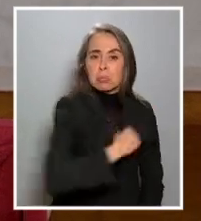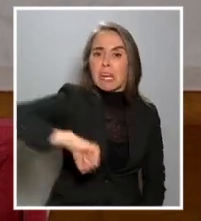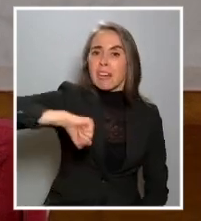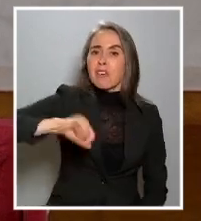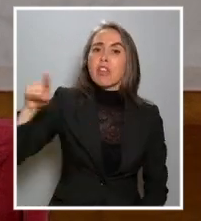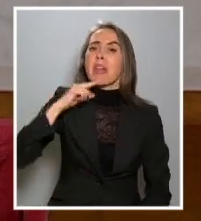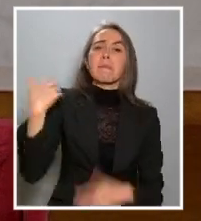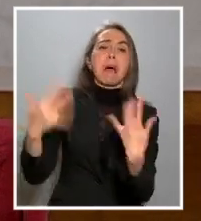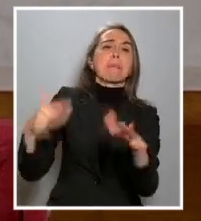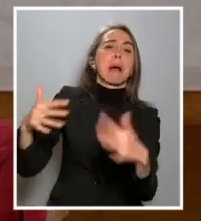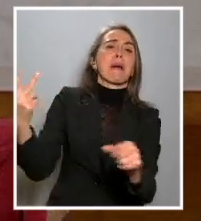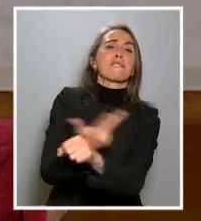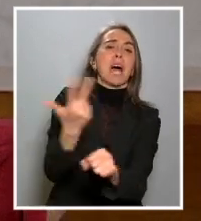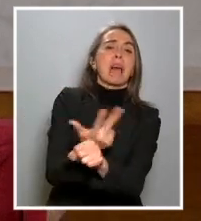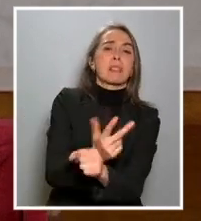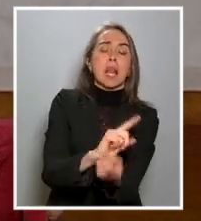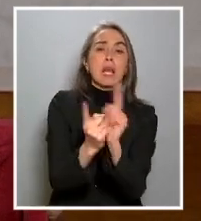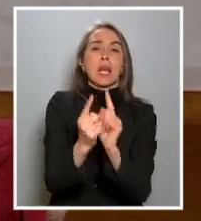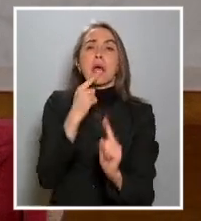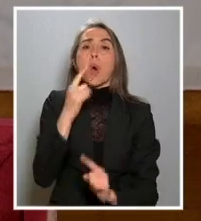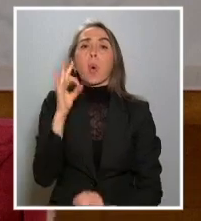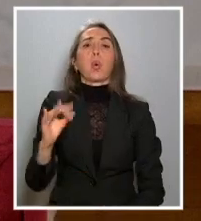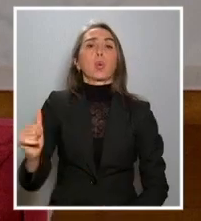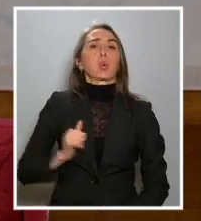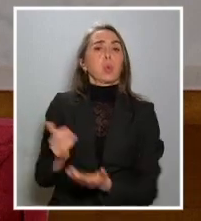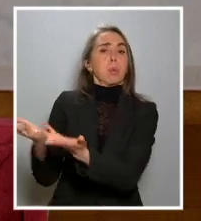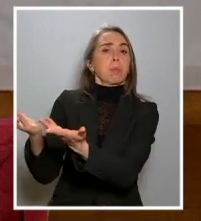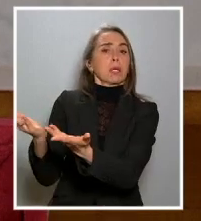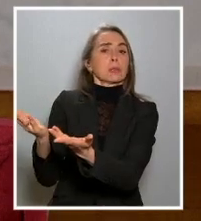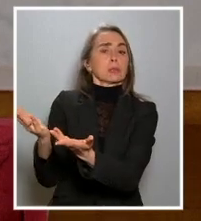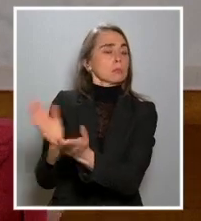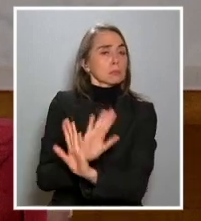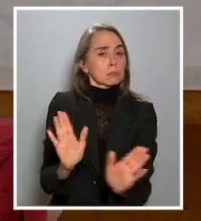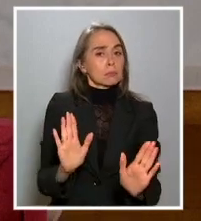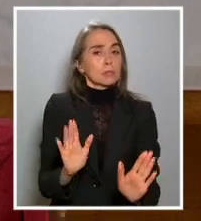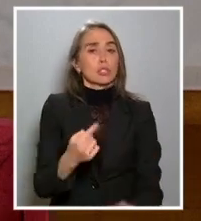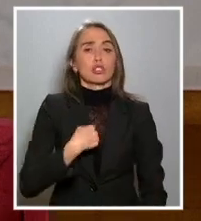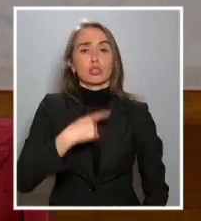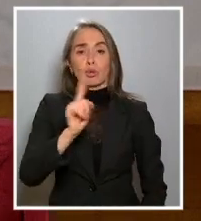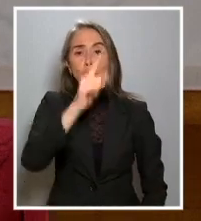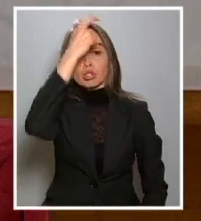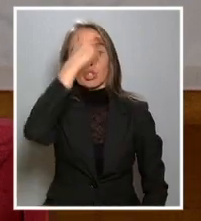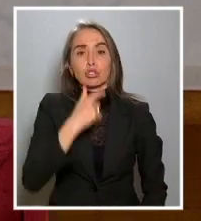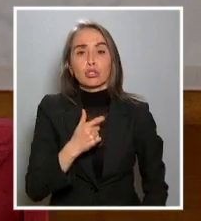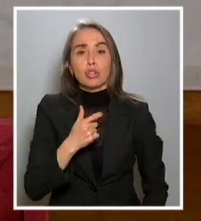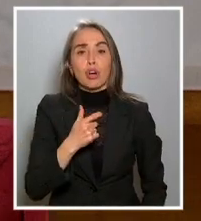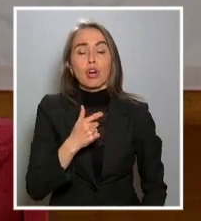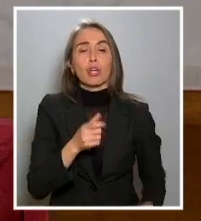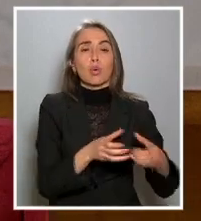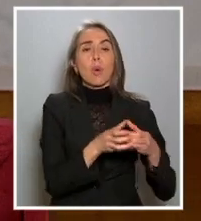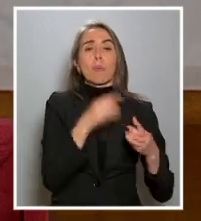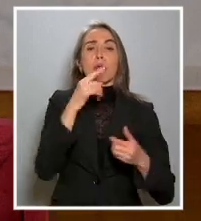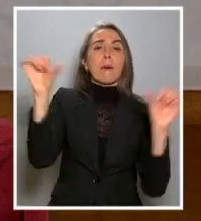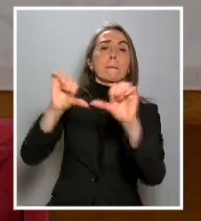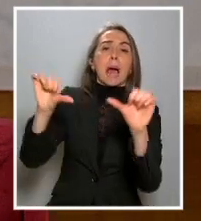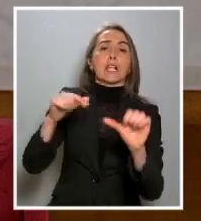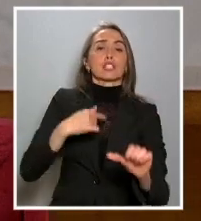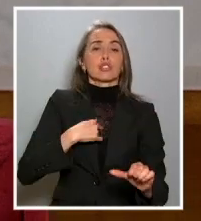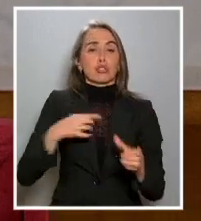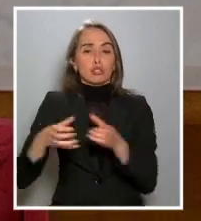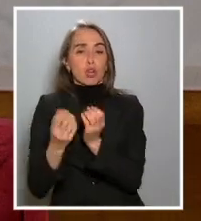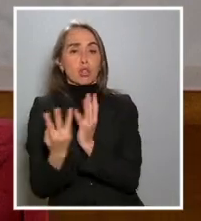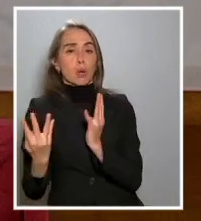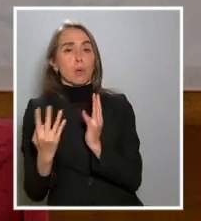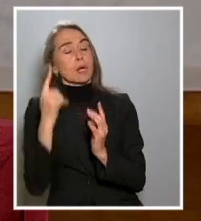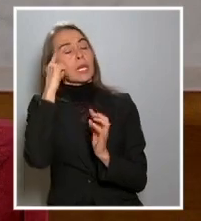ese fatalismo que luego se convierte en profecías autocumplidas. No soy del coro de los pesimistas, sino del coro de los